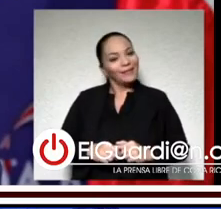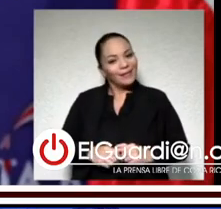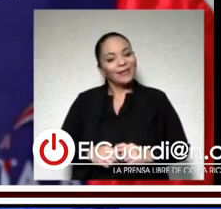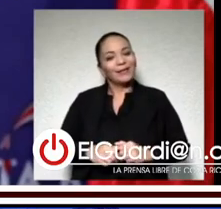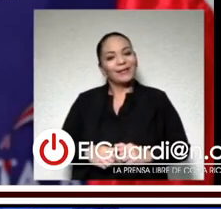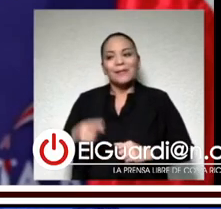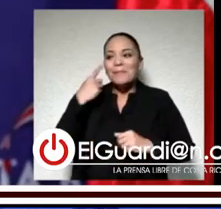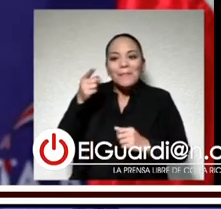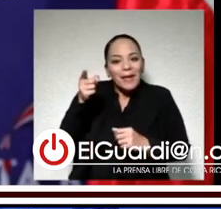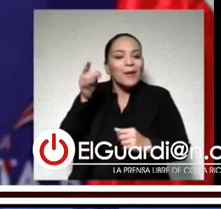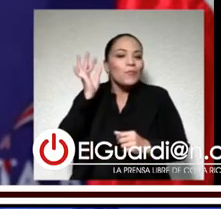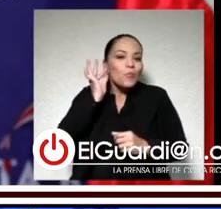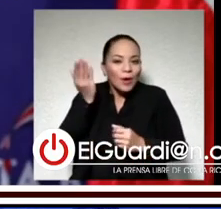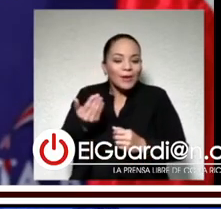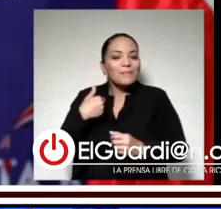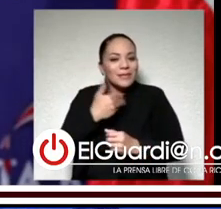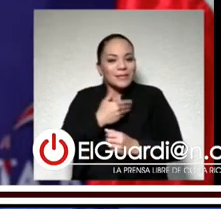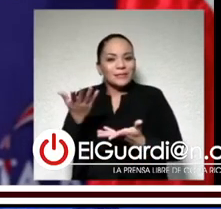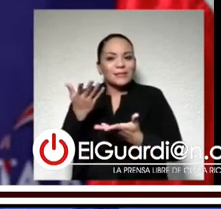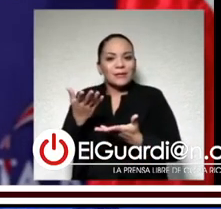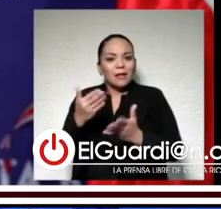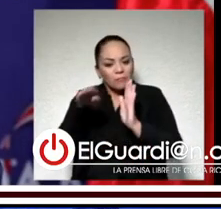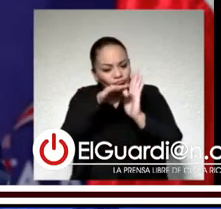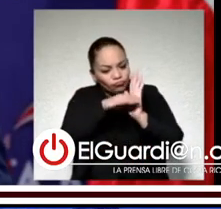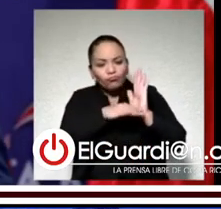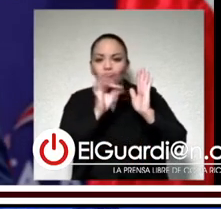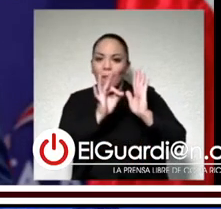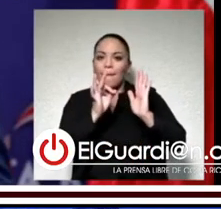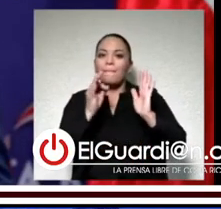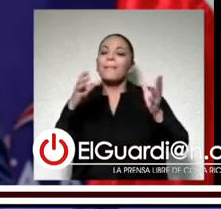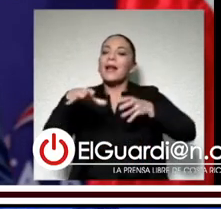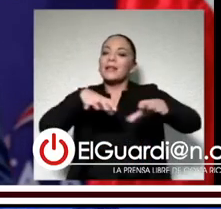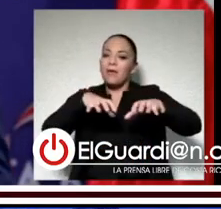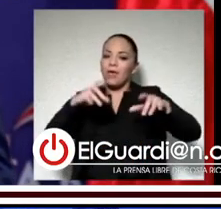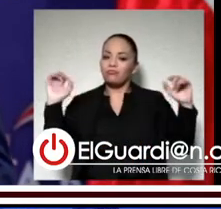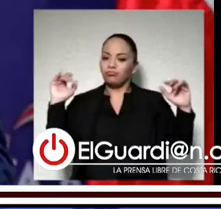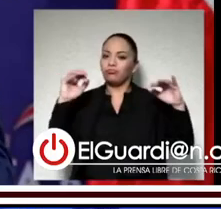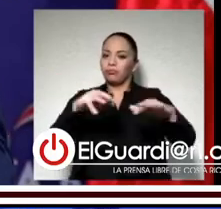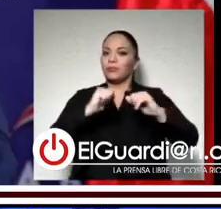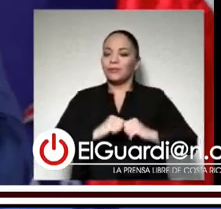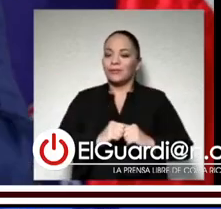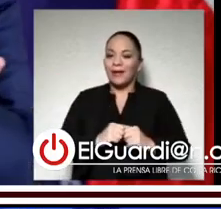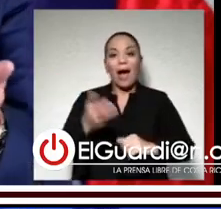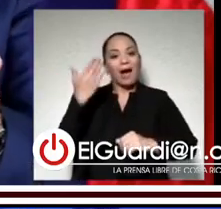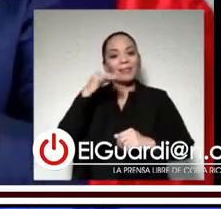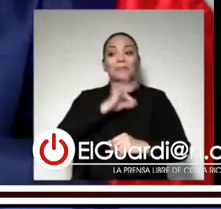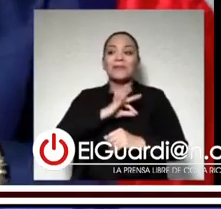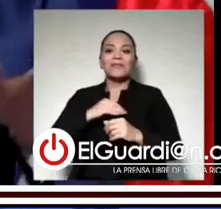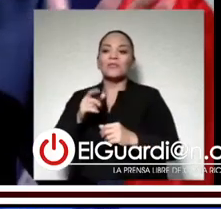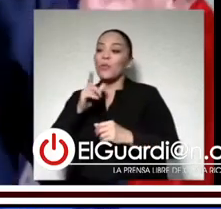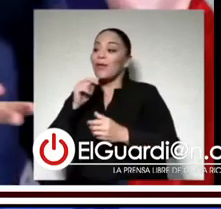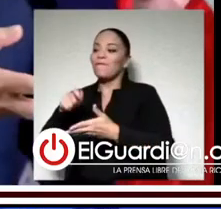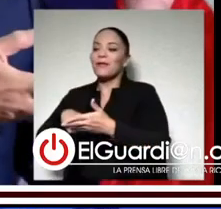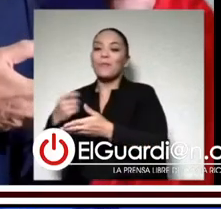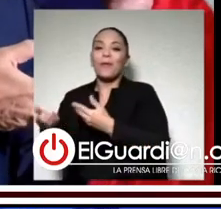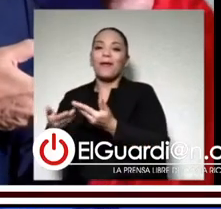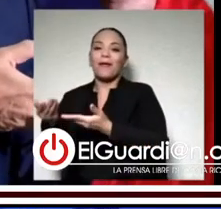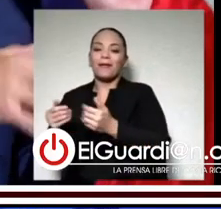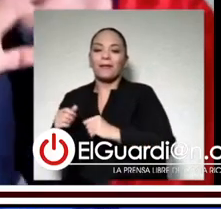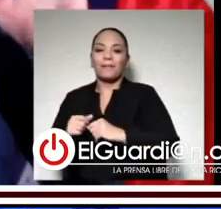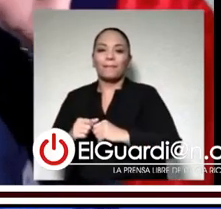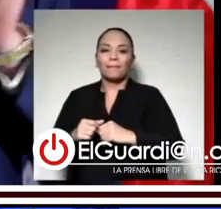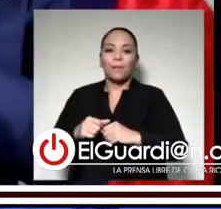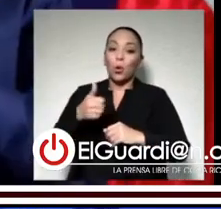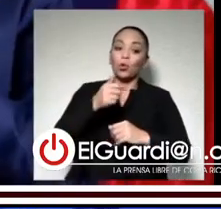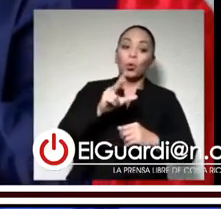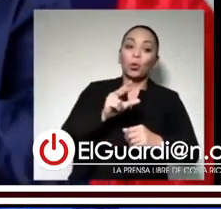los protocolos para eventos masivos. Ah, no, si lo organiza fulanito, tome, ¿dónde le firmo? Ah, pero si lo organiza otro